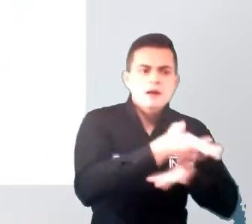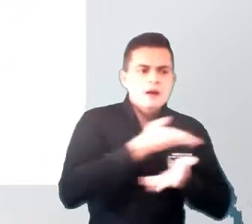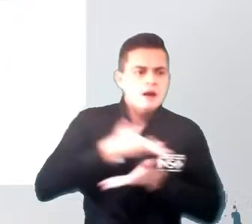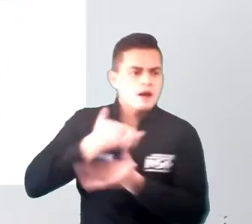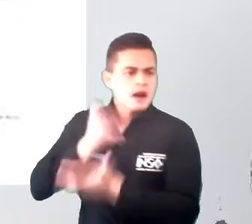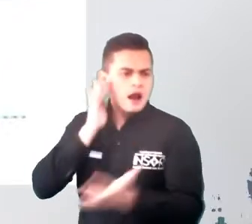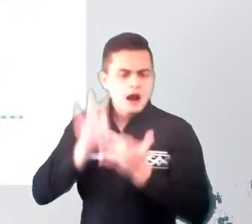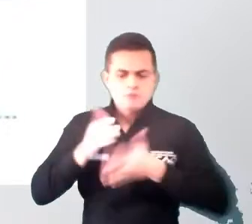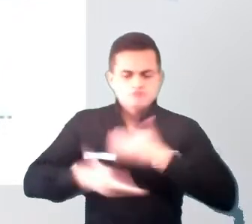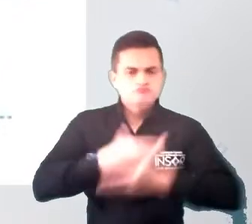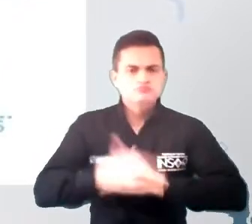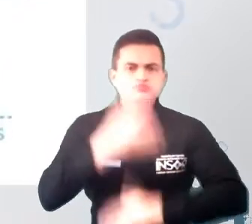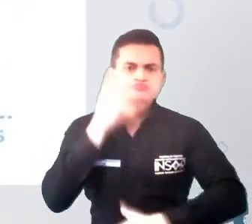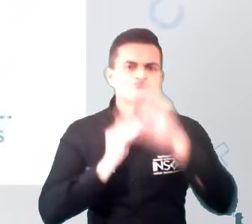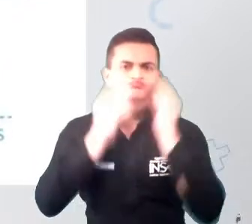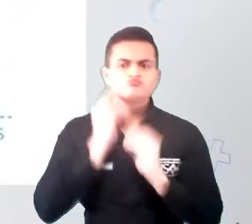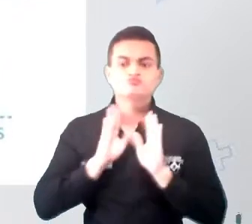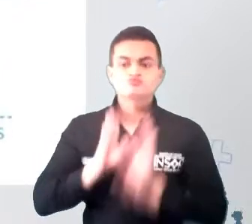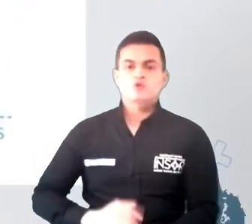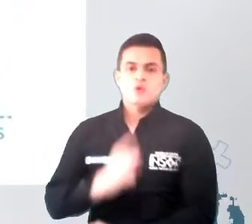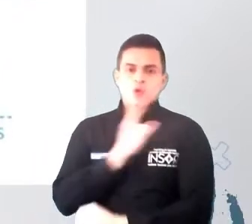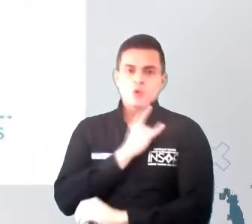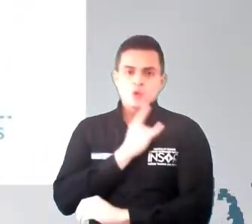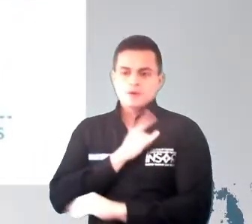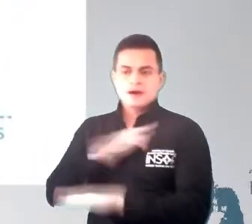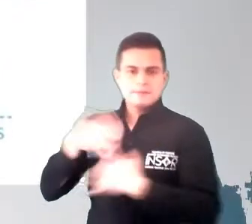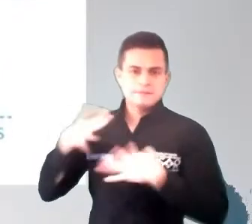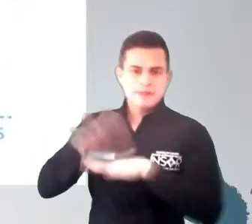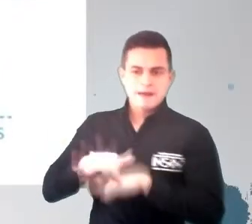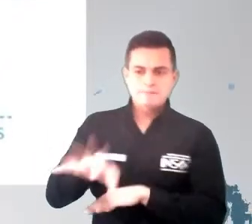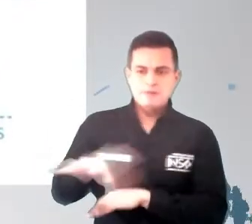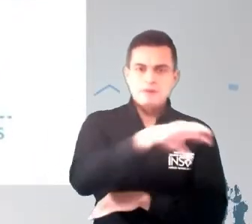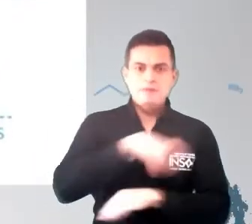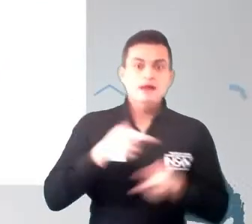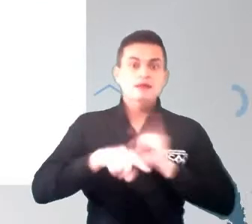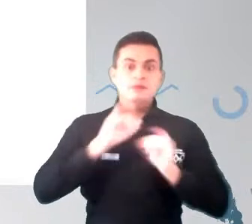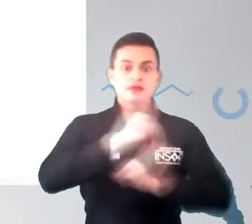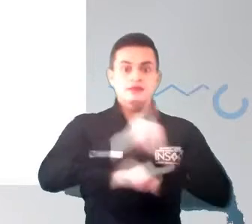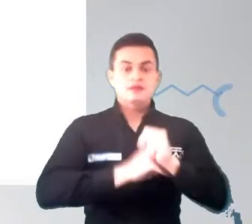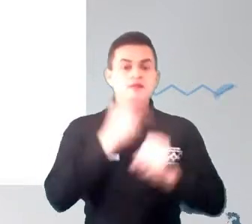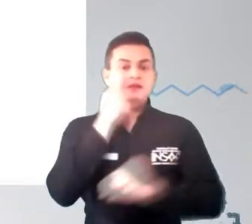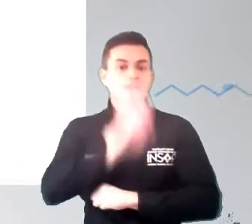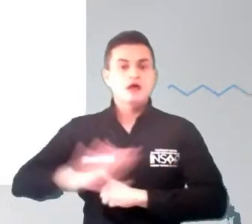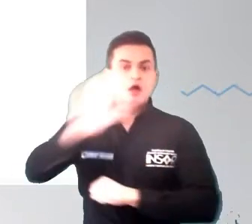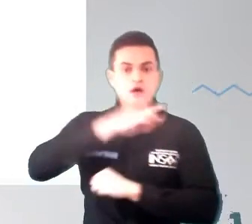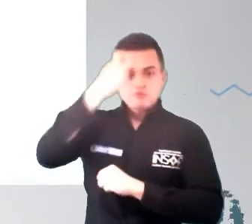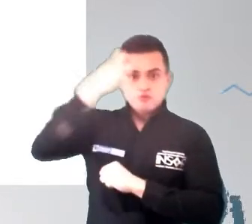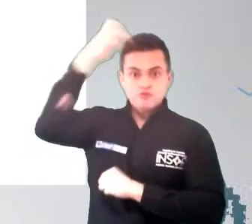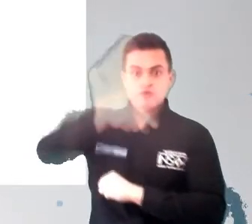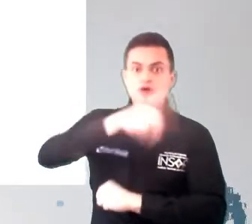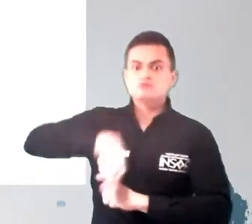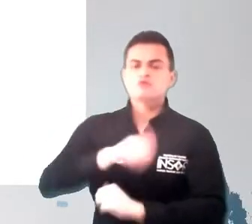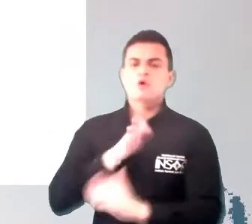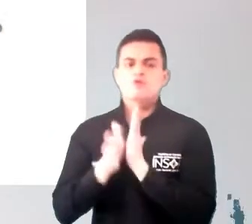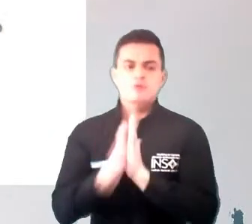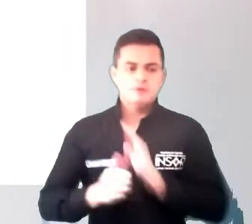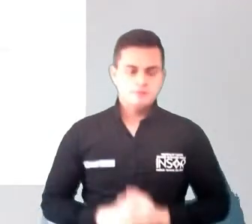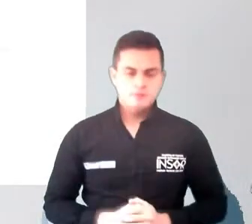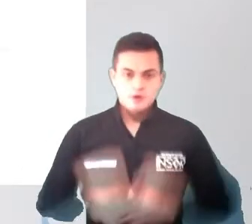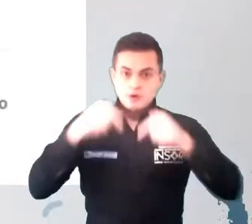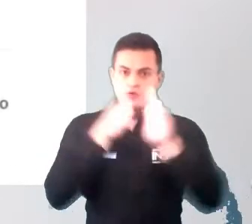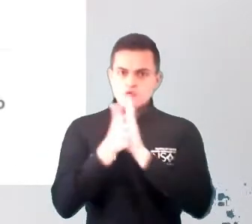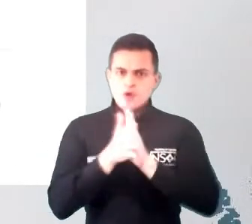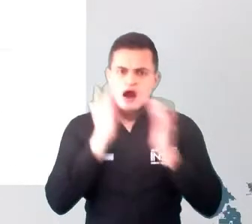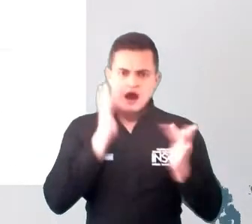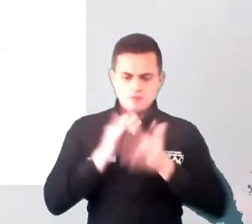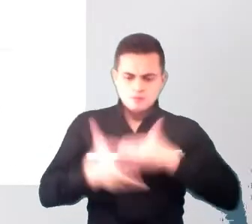experienciales de las universidades de Red Únete y de expertos nacionales e internacionales. Conoce nuestras inmersiones